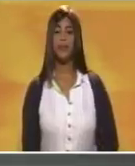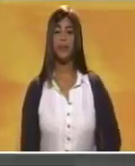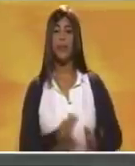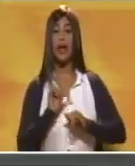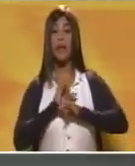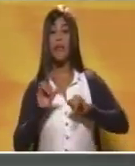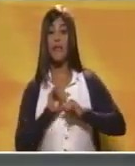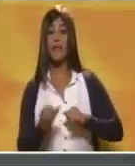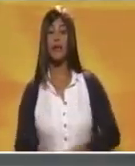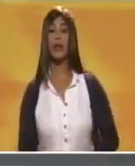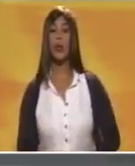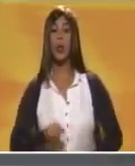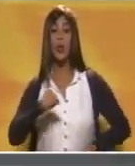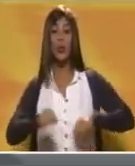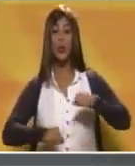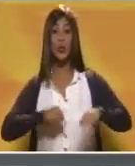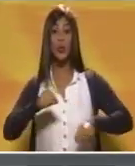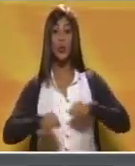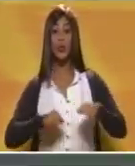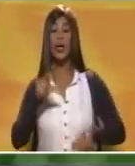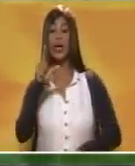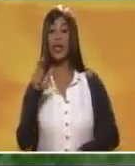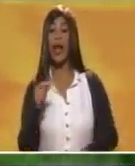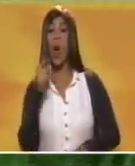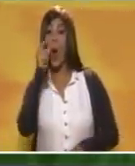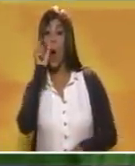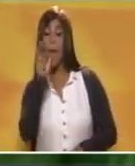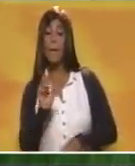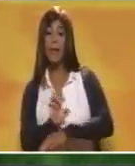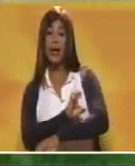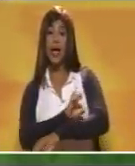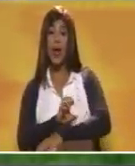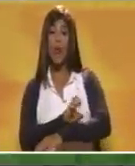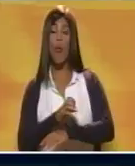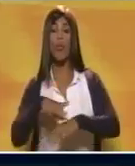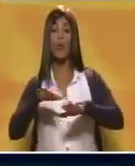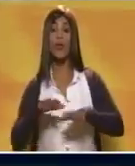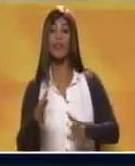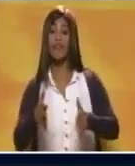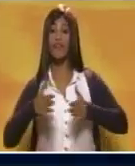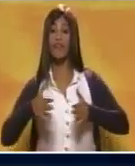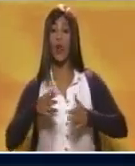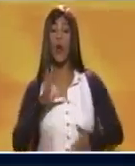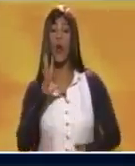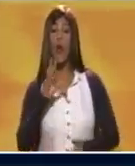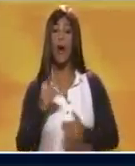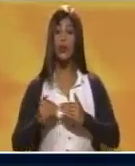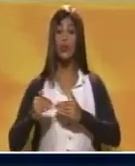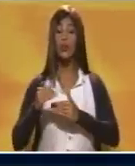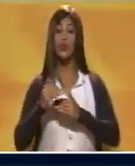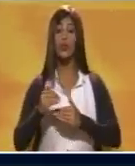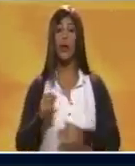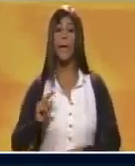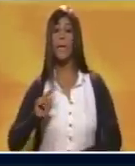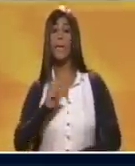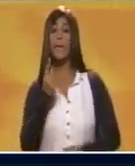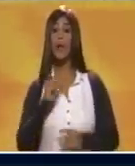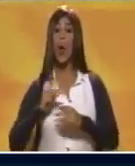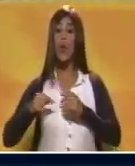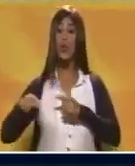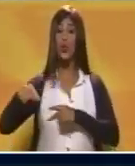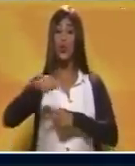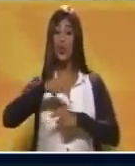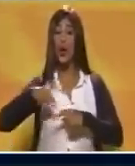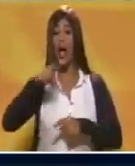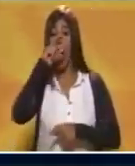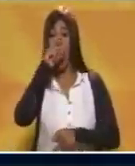Y cerramos con el Giro de Italia porque el ecuatoriano Richard Carapaz se quedó con la cuarta etapa de la primera gran vuelta del